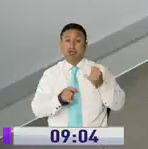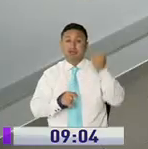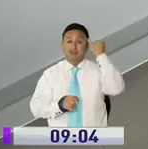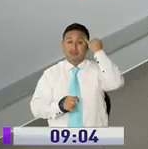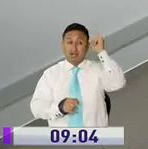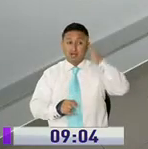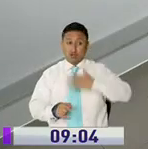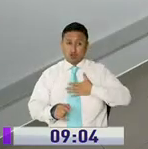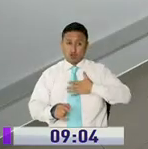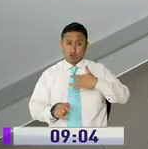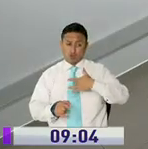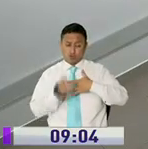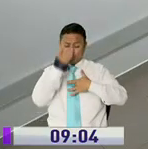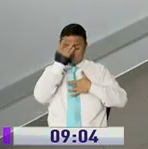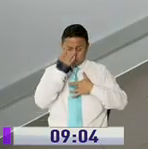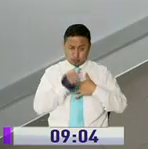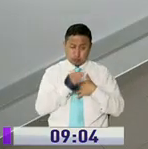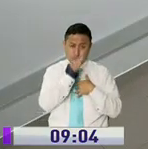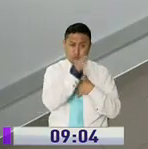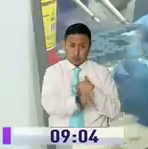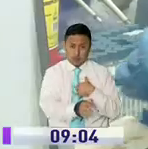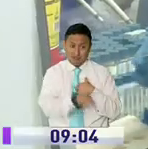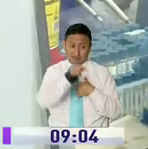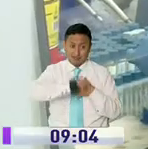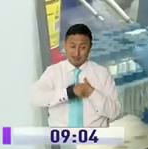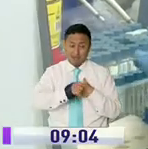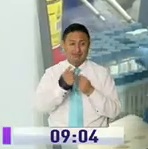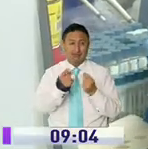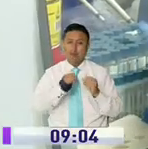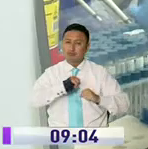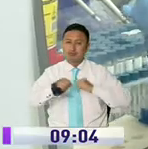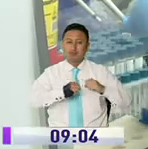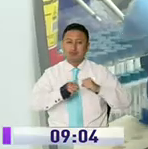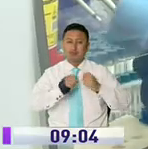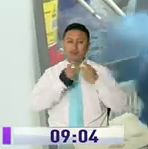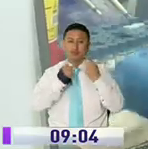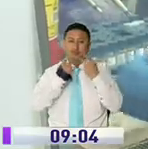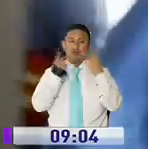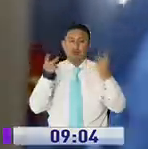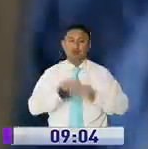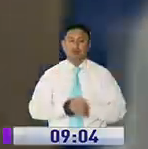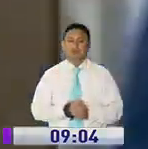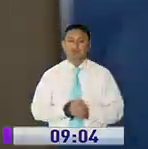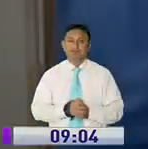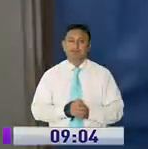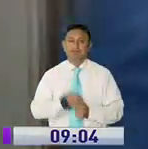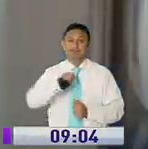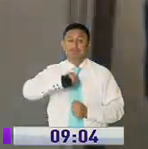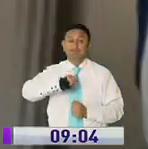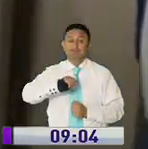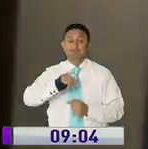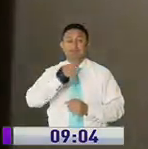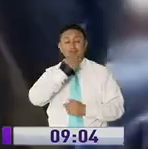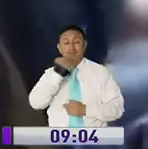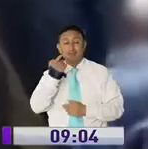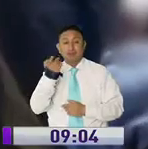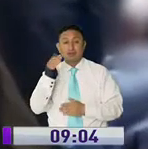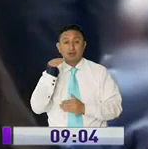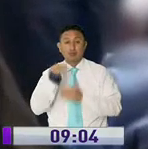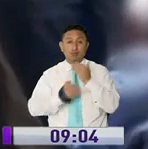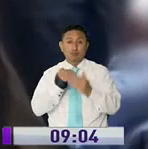su sintomatología padecer el COVID-19 sea más ágil en el sistema de salud pública. Además, aspiran a un manejo más prolijo de los